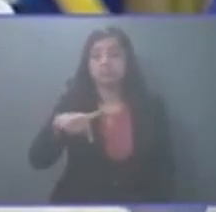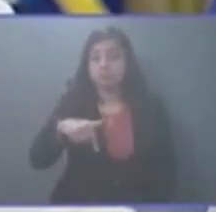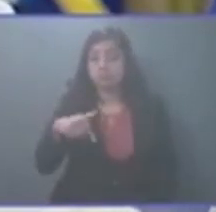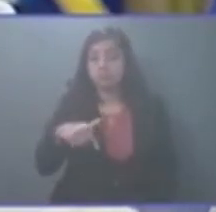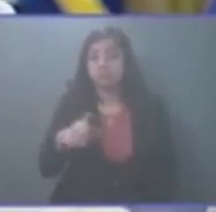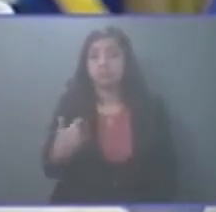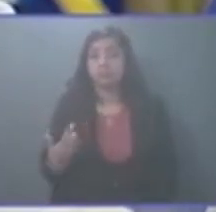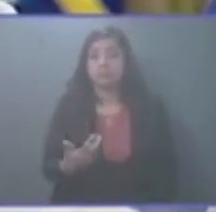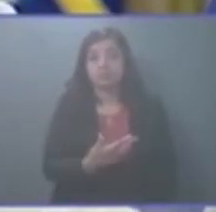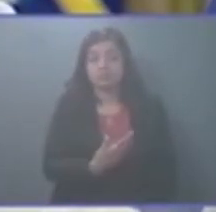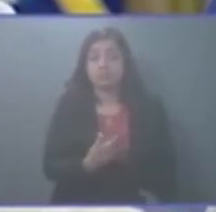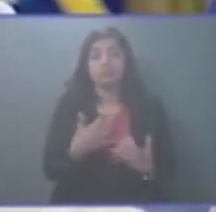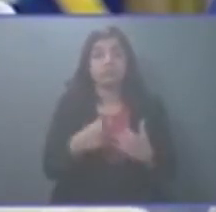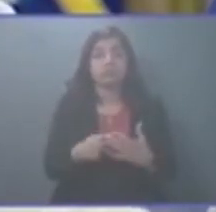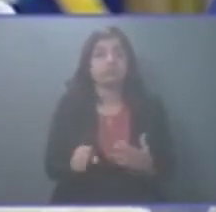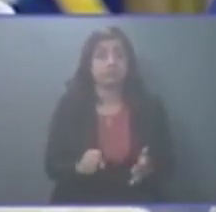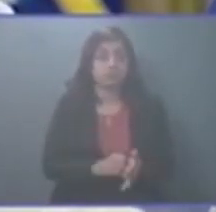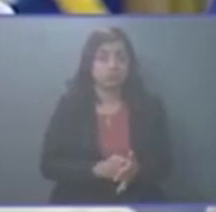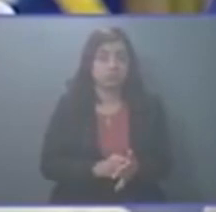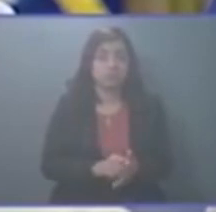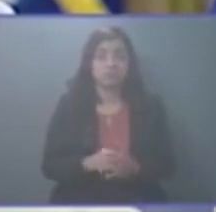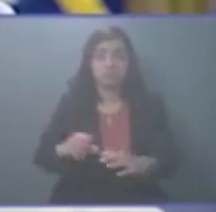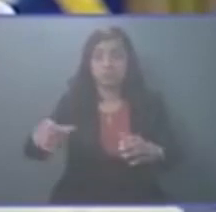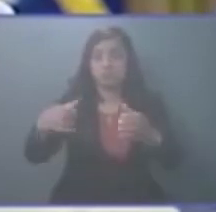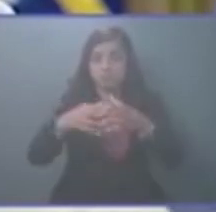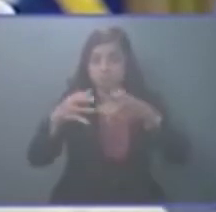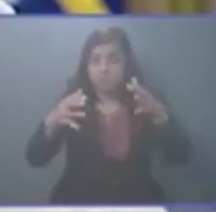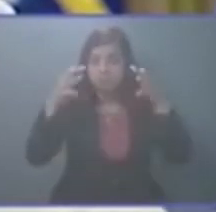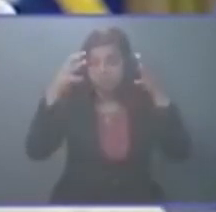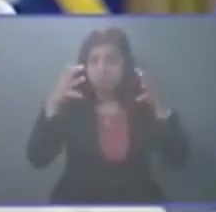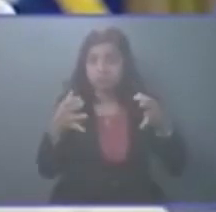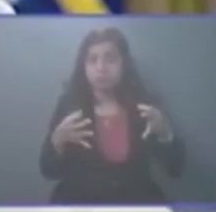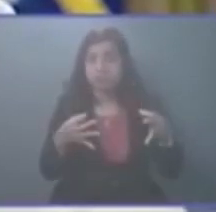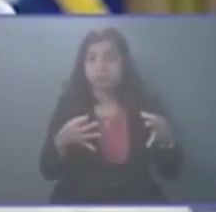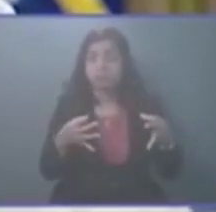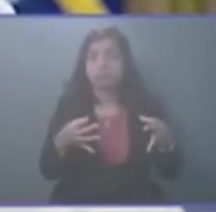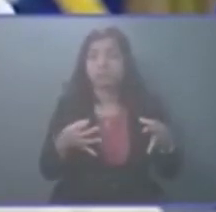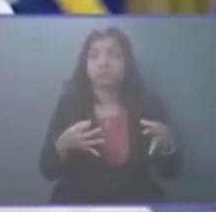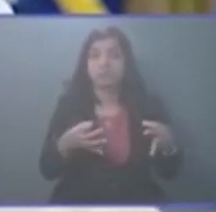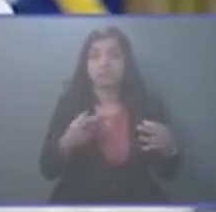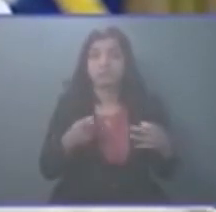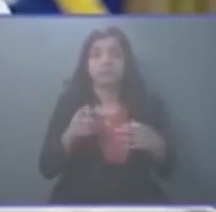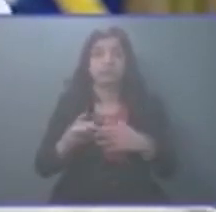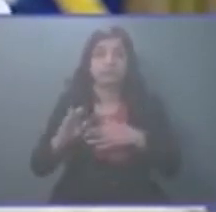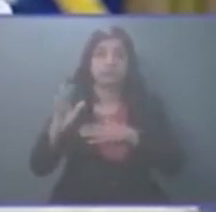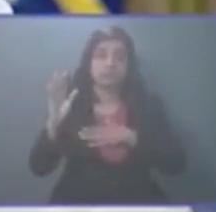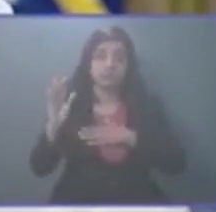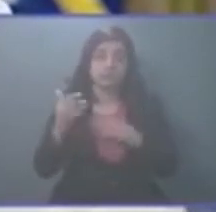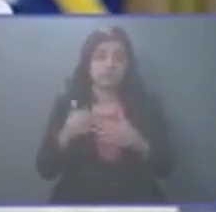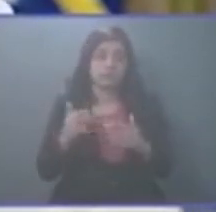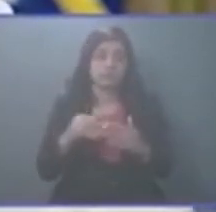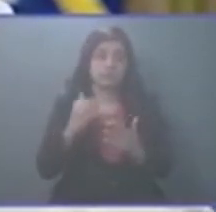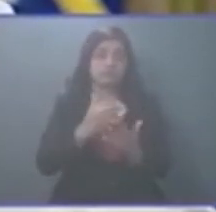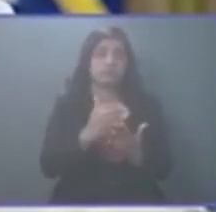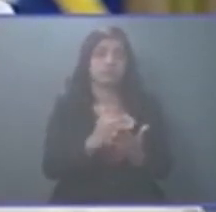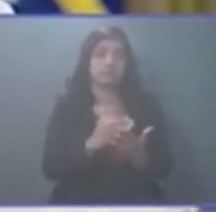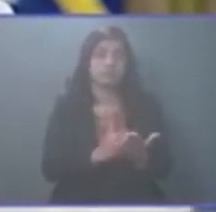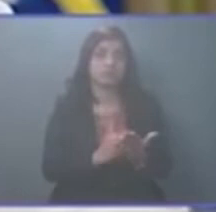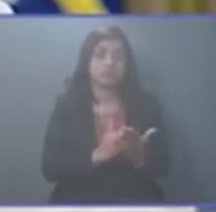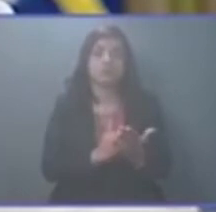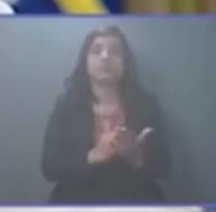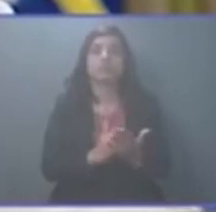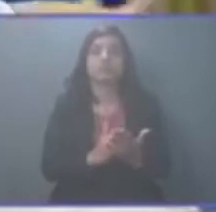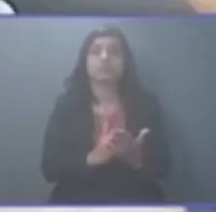a este pleno un dictamen que cumple con todos los requerimientos legales